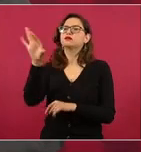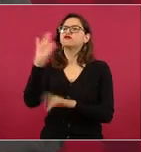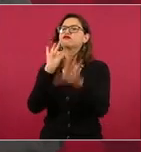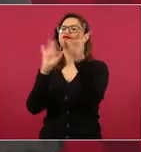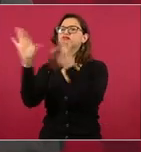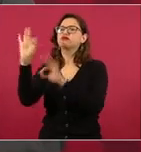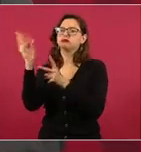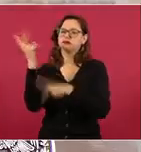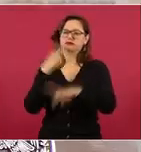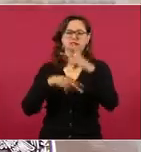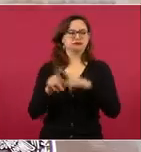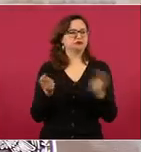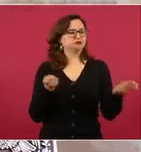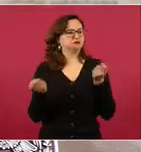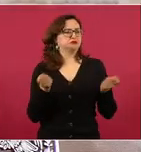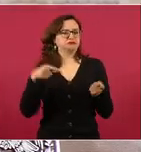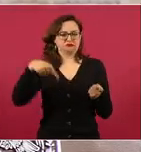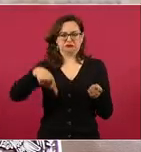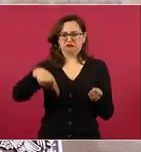No,